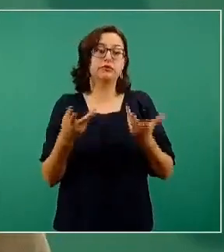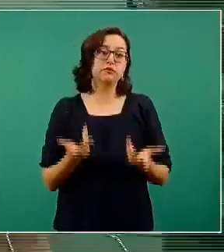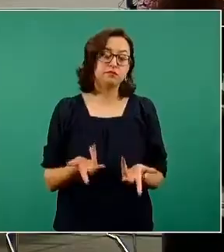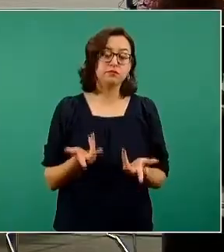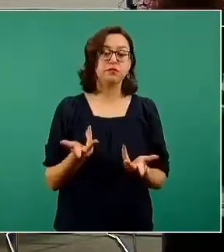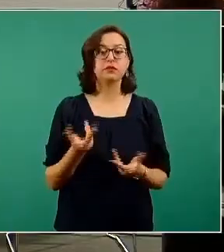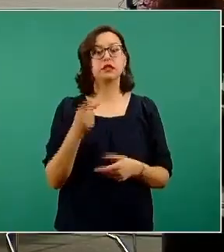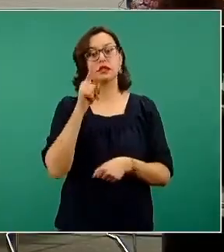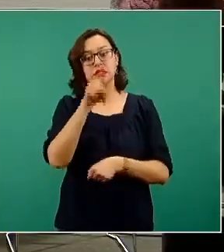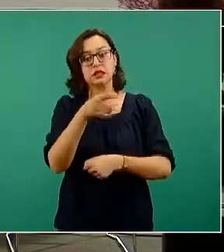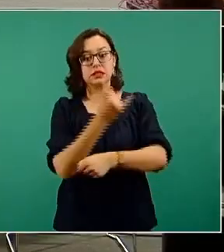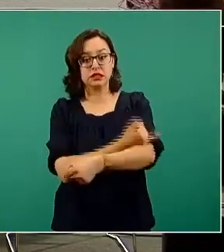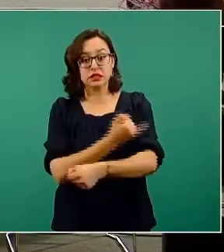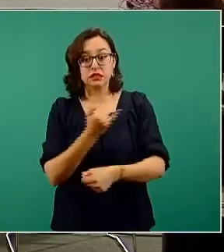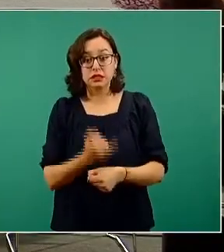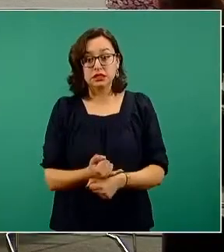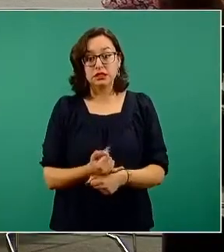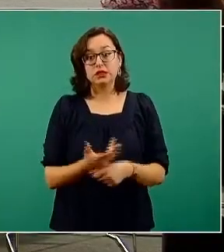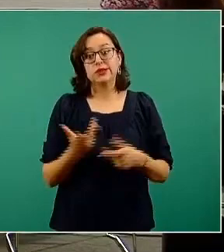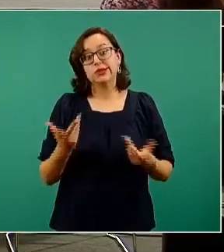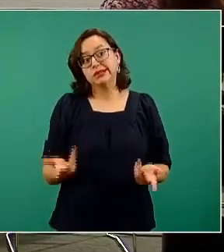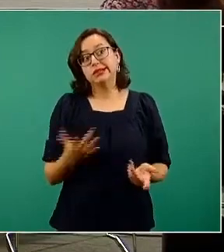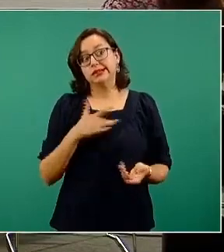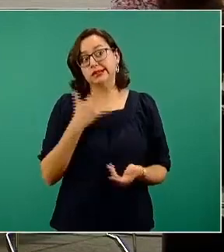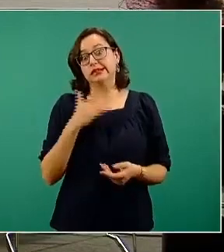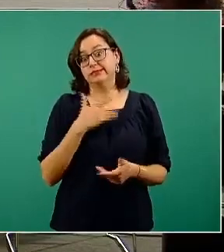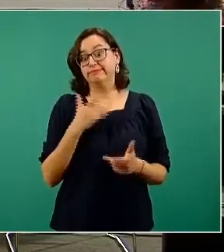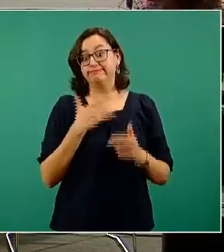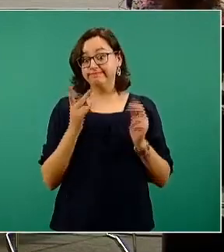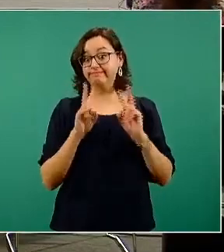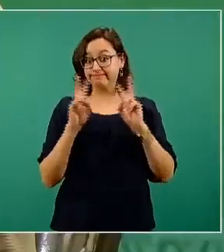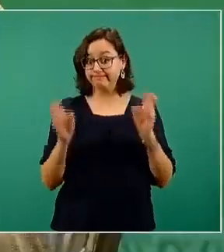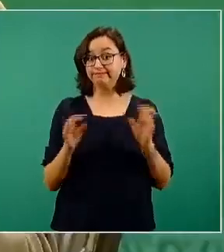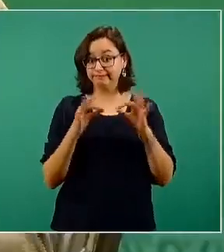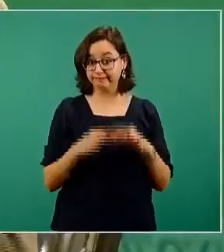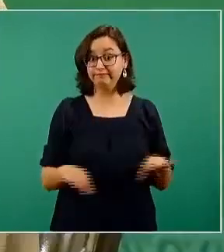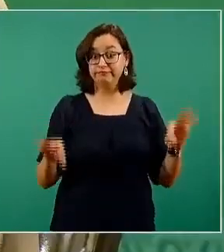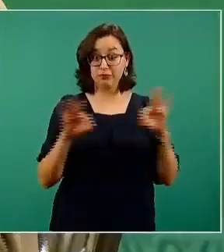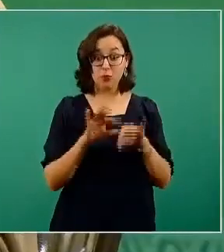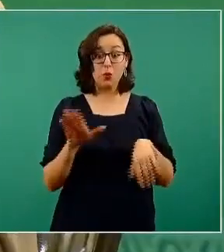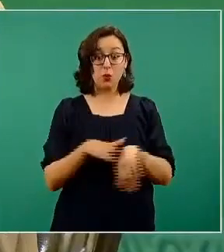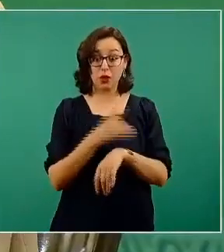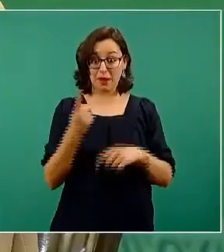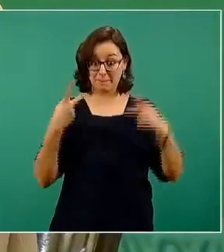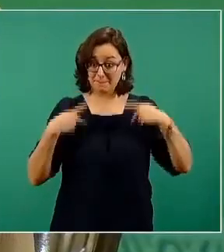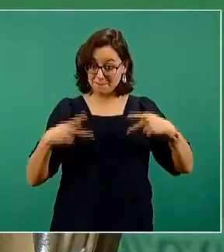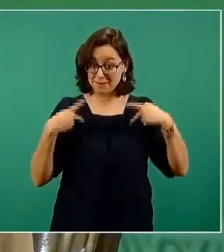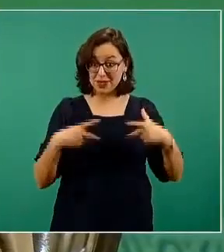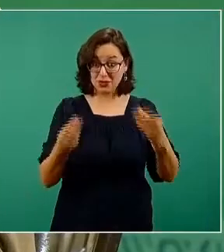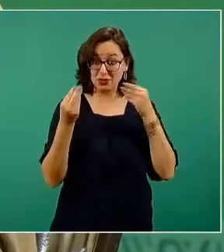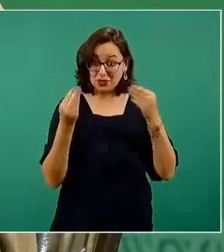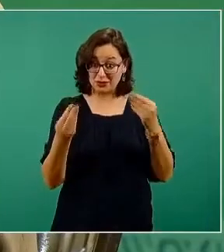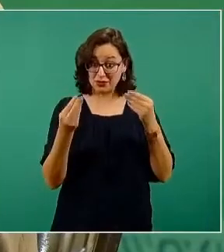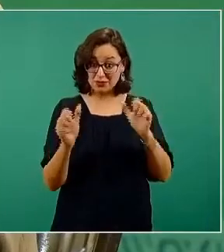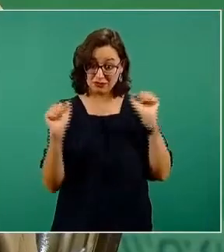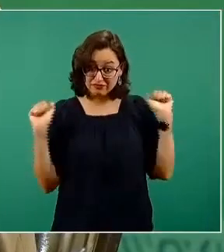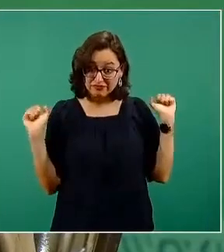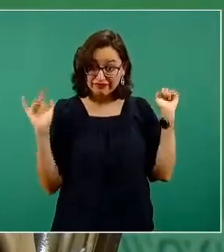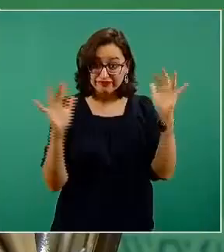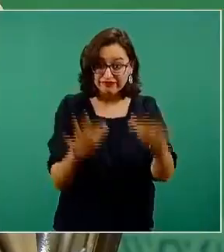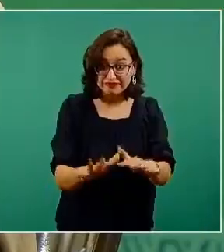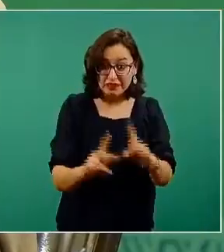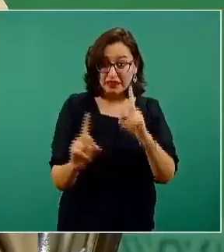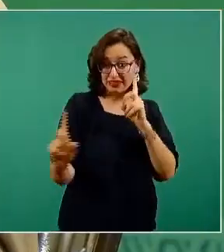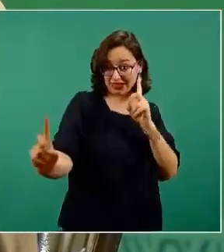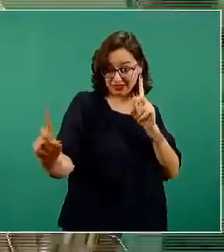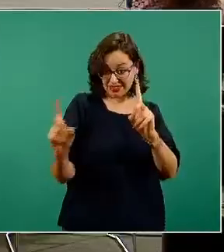específicamente en Iztapalapa, yo creo que va a ser una discusión importante. Creemos que las aglomeraciones de muchas personas es muy difícil mantener